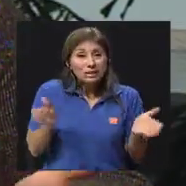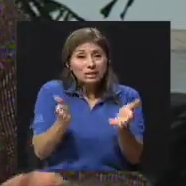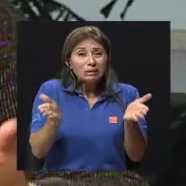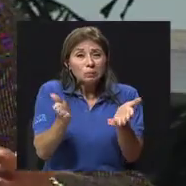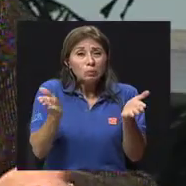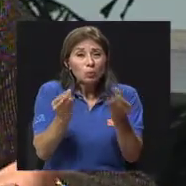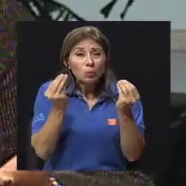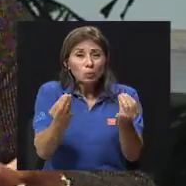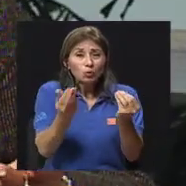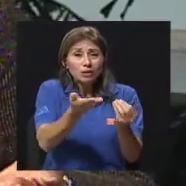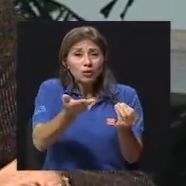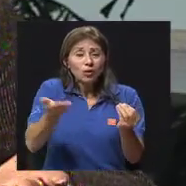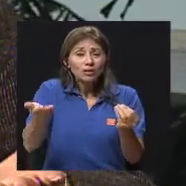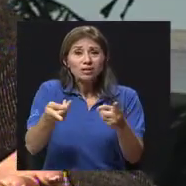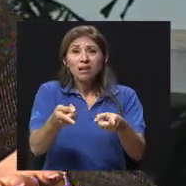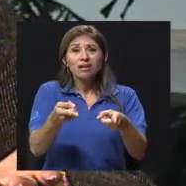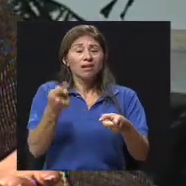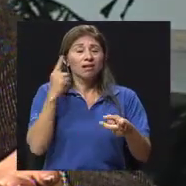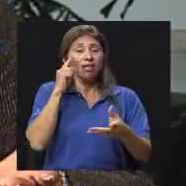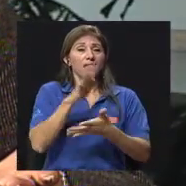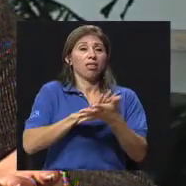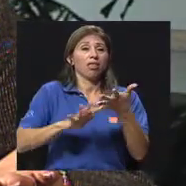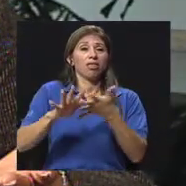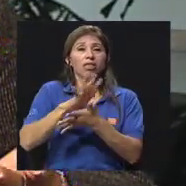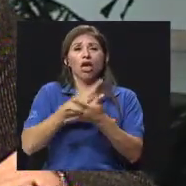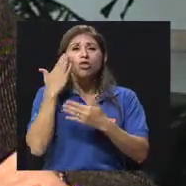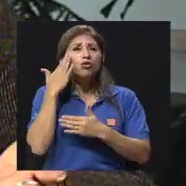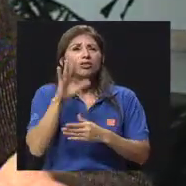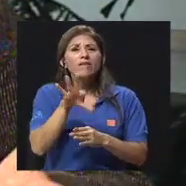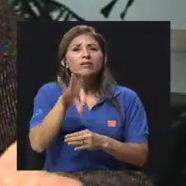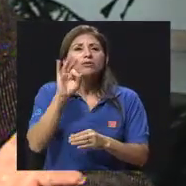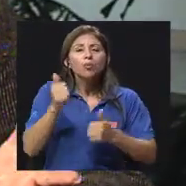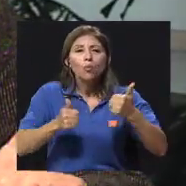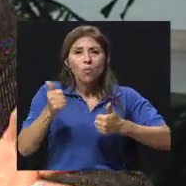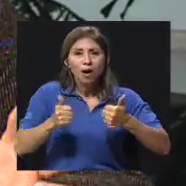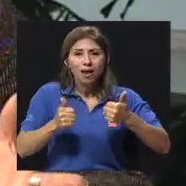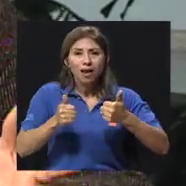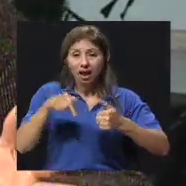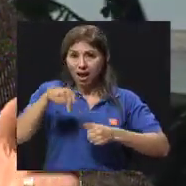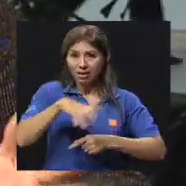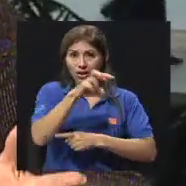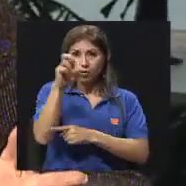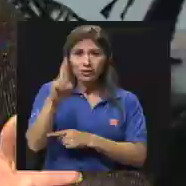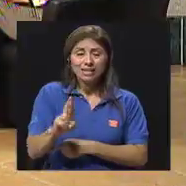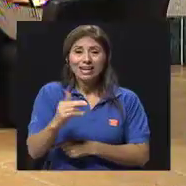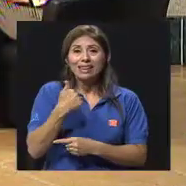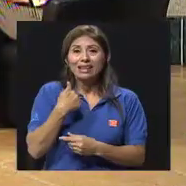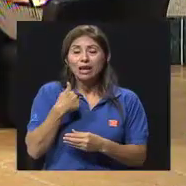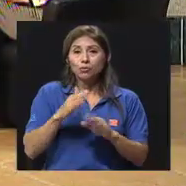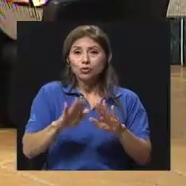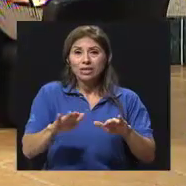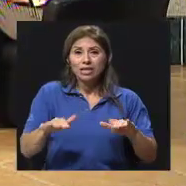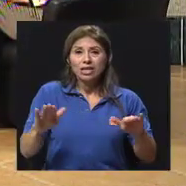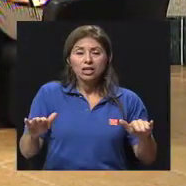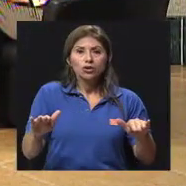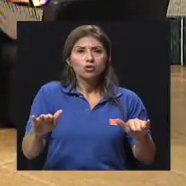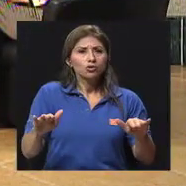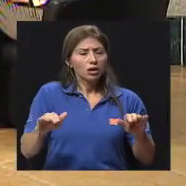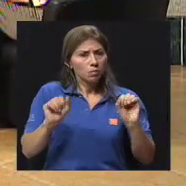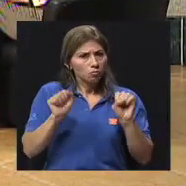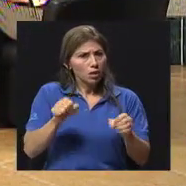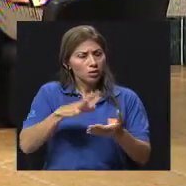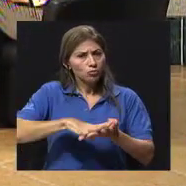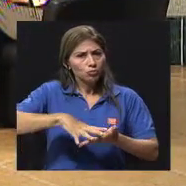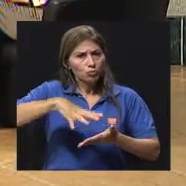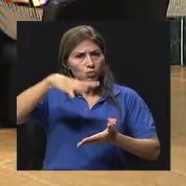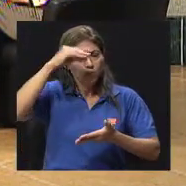más bien el niño no va a saber cuál de todas es lo que pasa. ¿Verdad? Tenemos en el país niños con un alto grado de